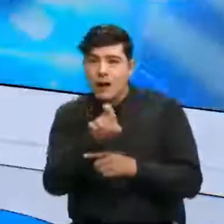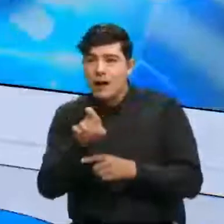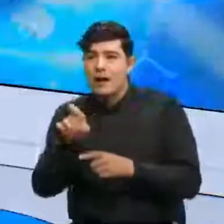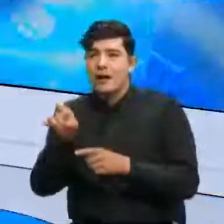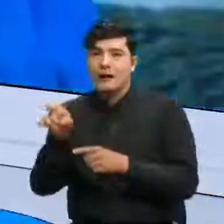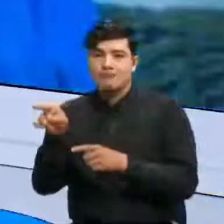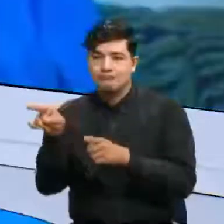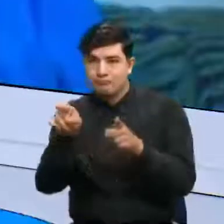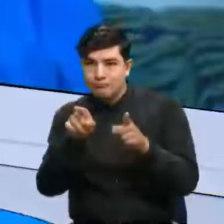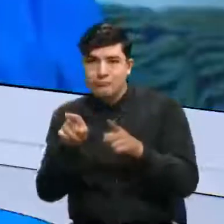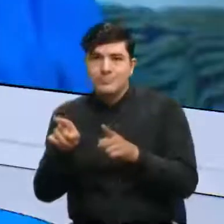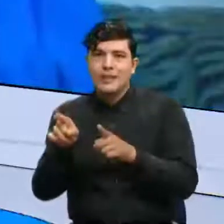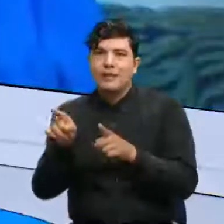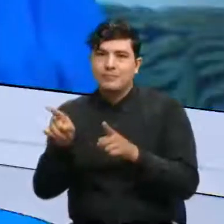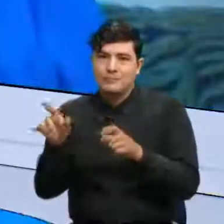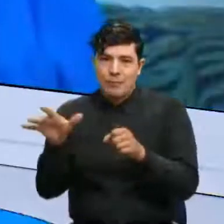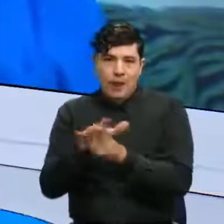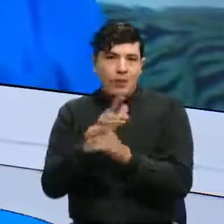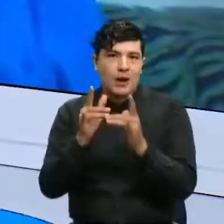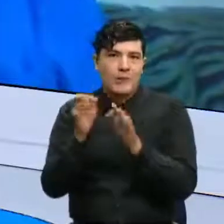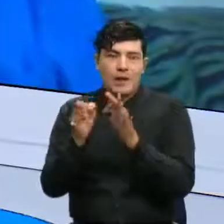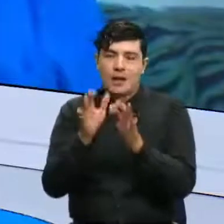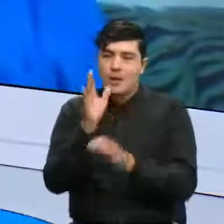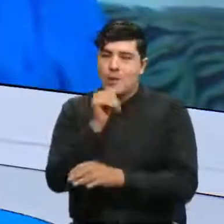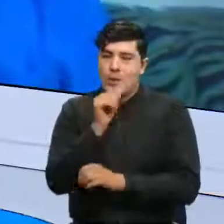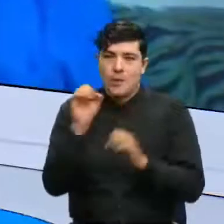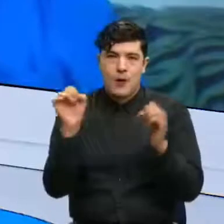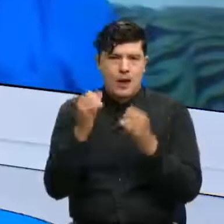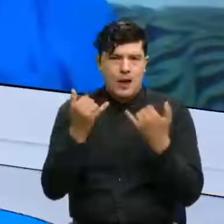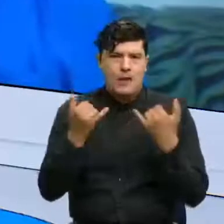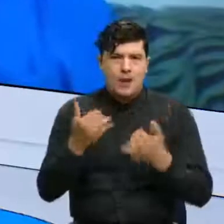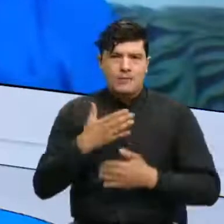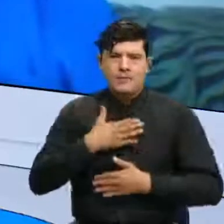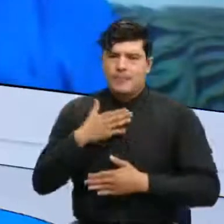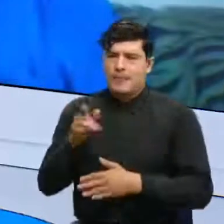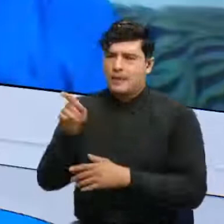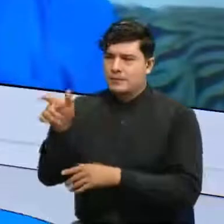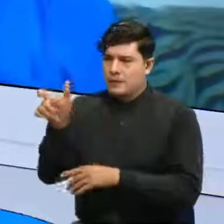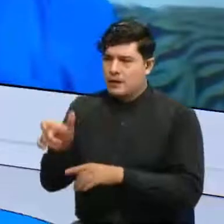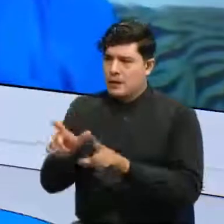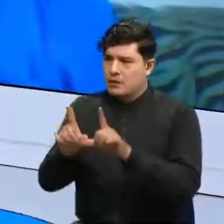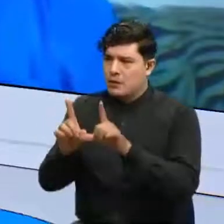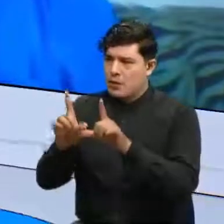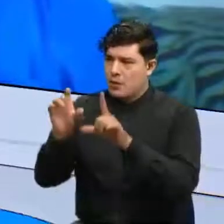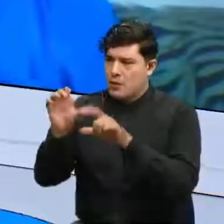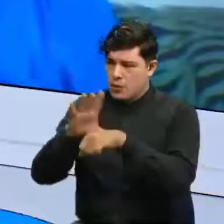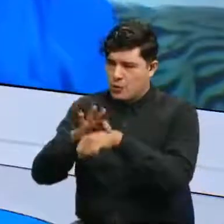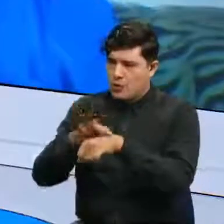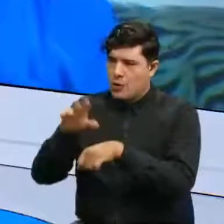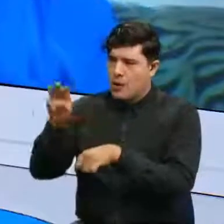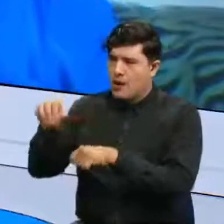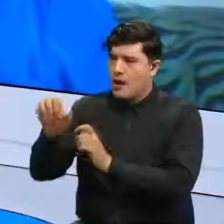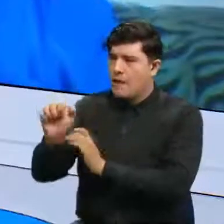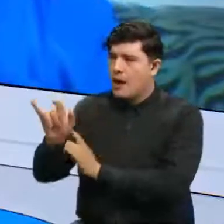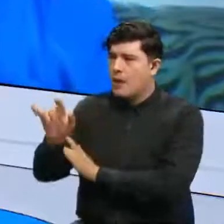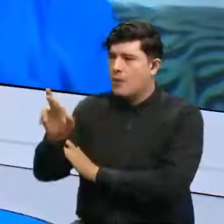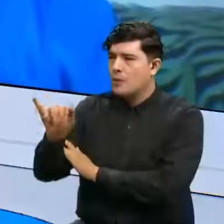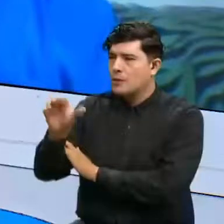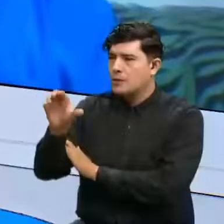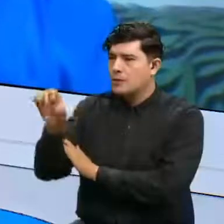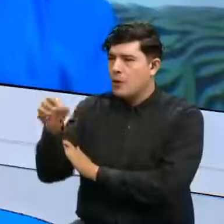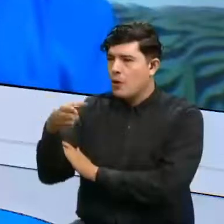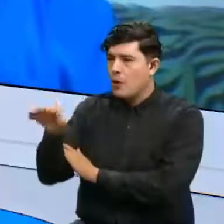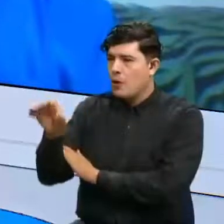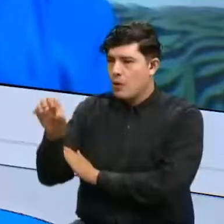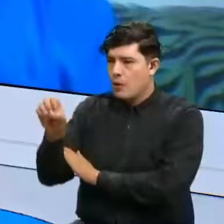Y justamente seguimos hablando de COVID-19 y por eso saludamos a esta hora al doctor Mauricio Orozco, neumólogo. Doctor, buenas tardes, gracias por